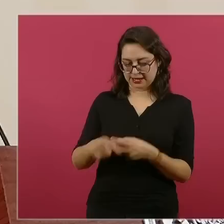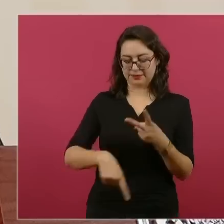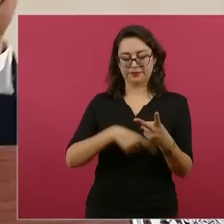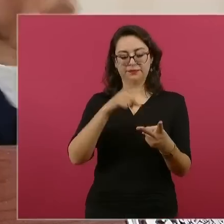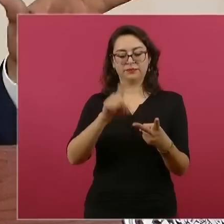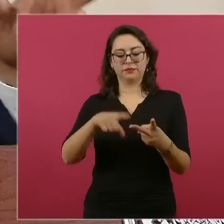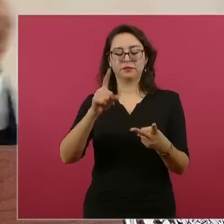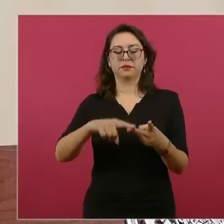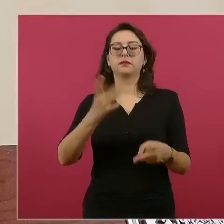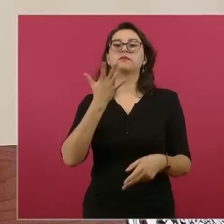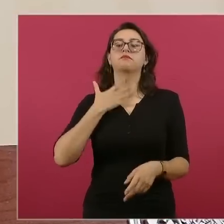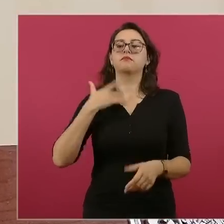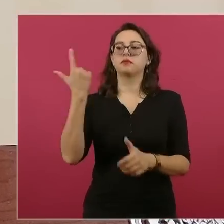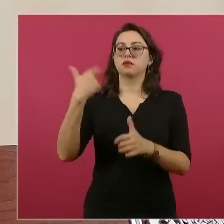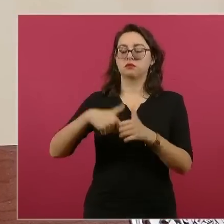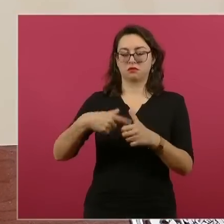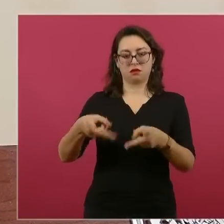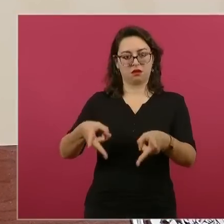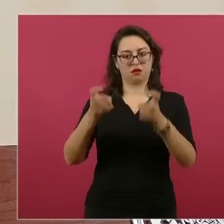por